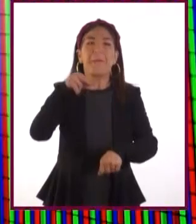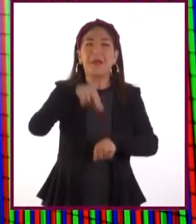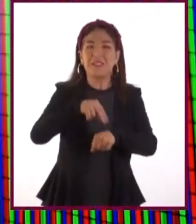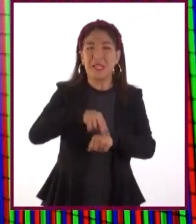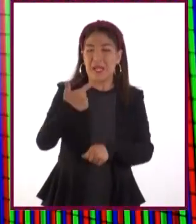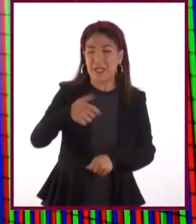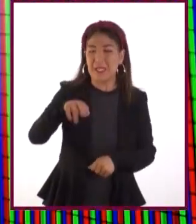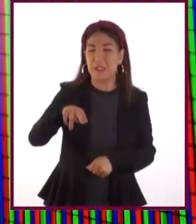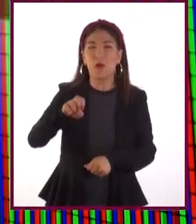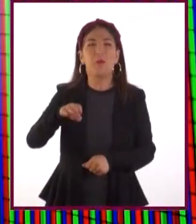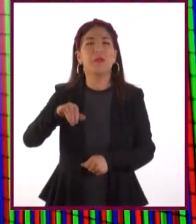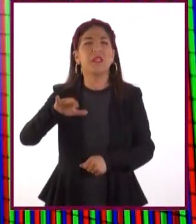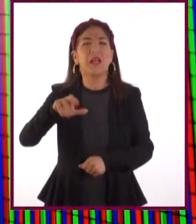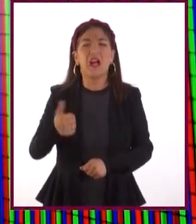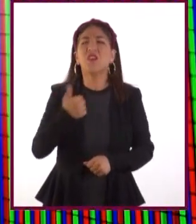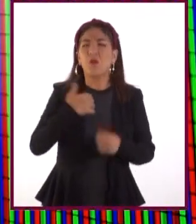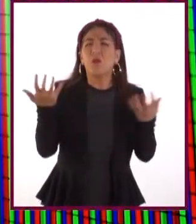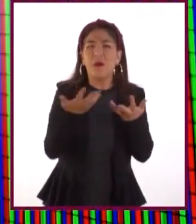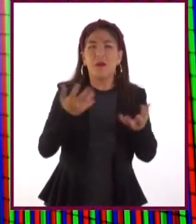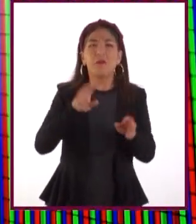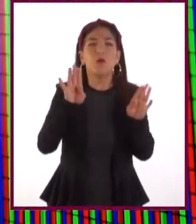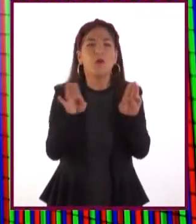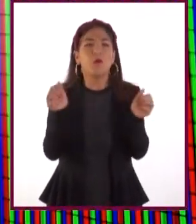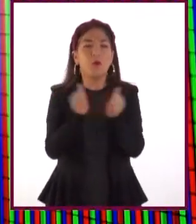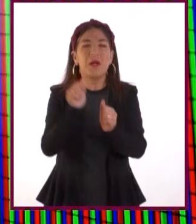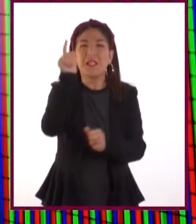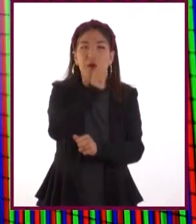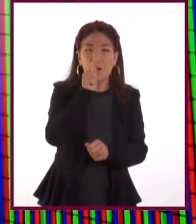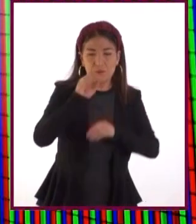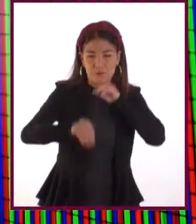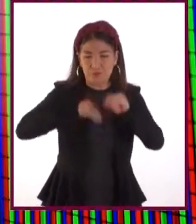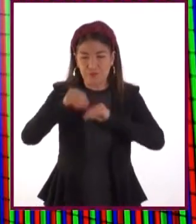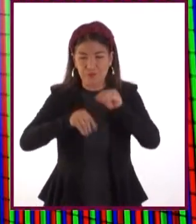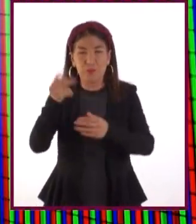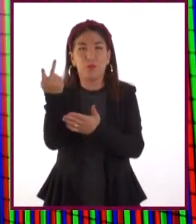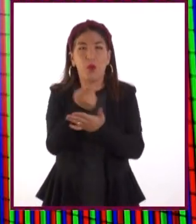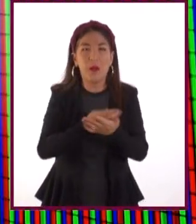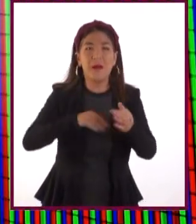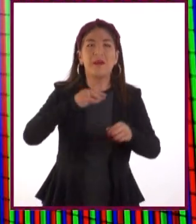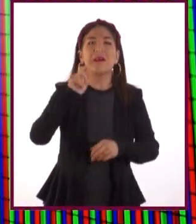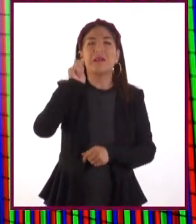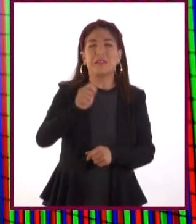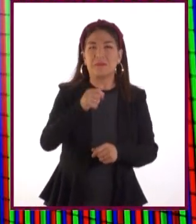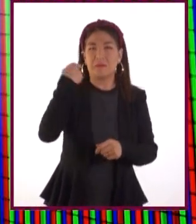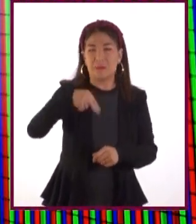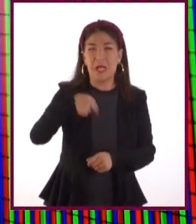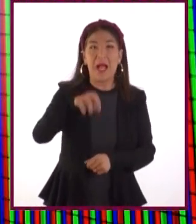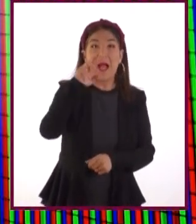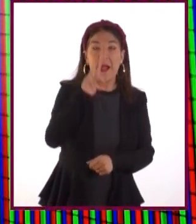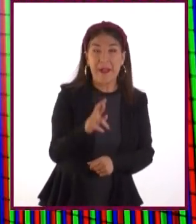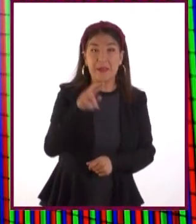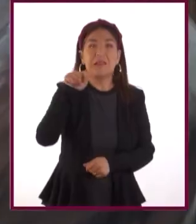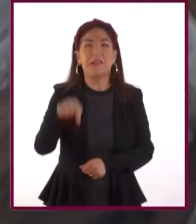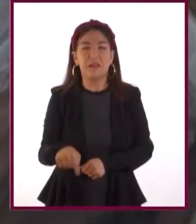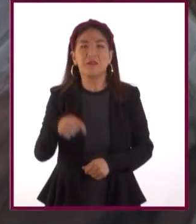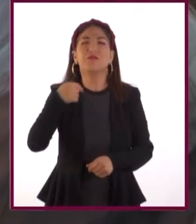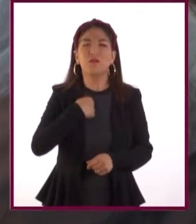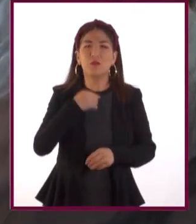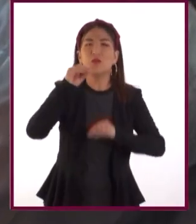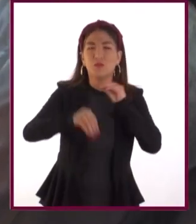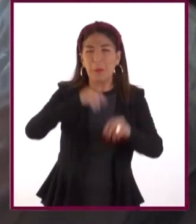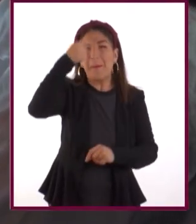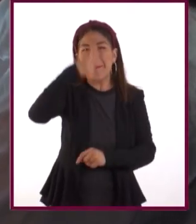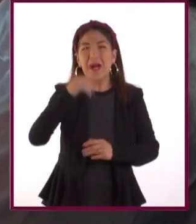de Medicina Genómica, lo que yo hago es desarrollar scripts en un lenguaje de programación que se llama R,